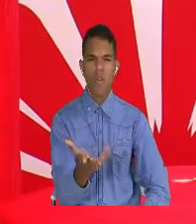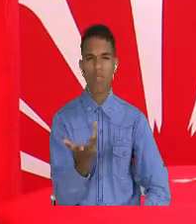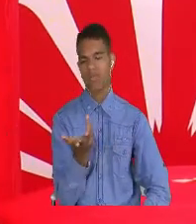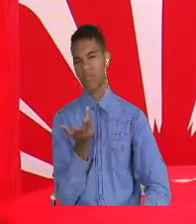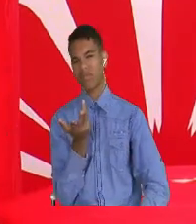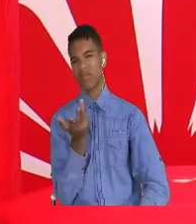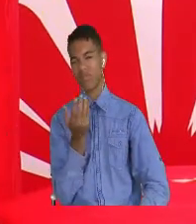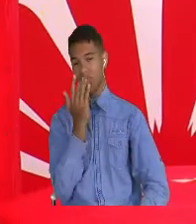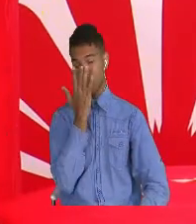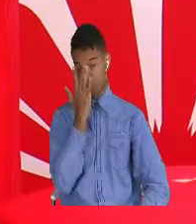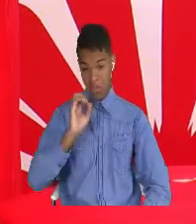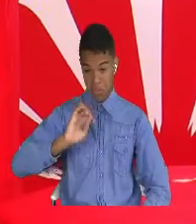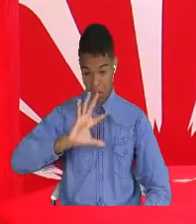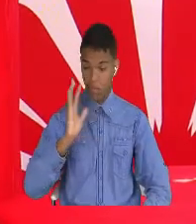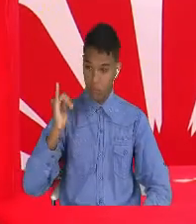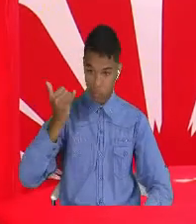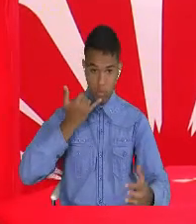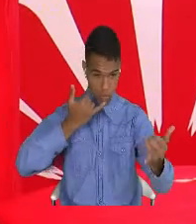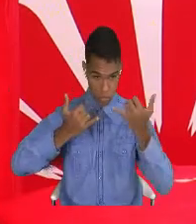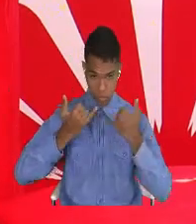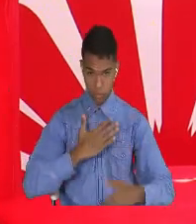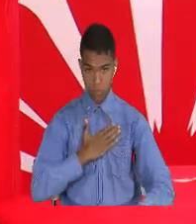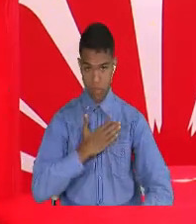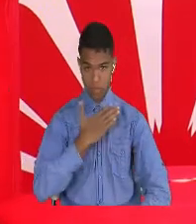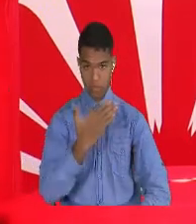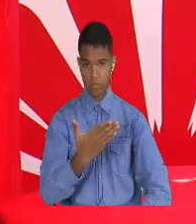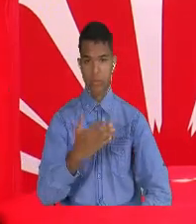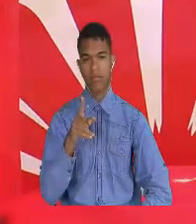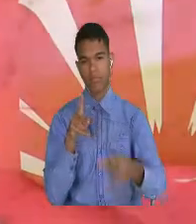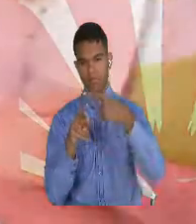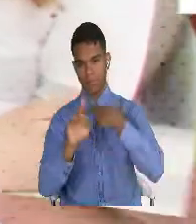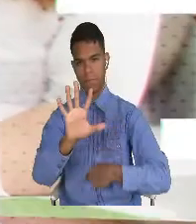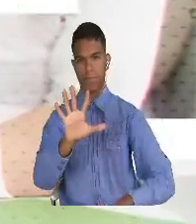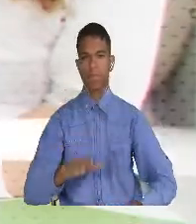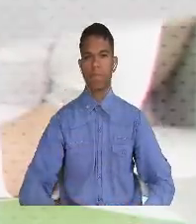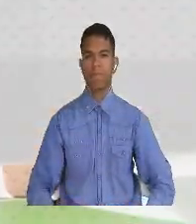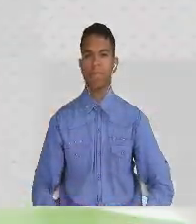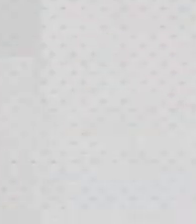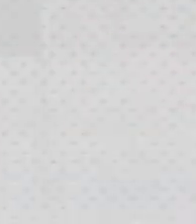supuesto dónde nos pueden llamar para que ustedes sepan dónde está New Body. Ya volvemos.